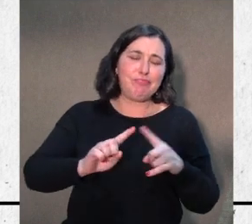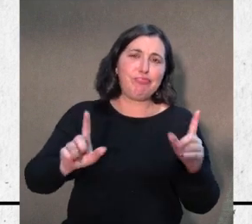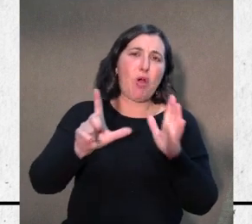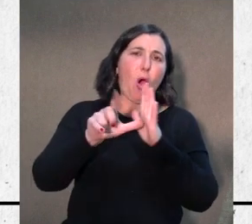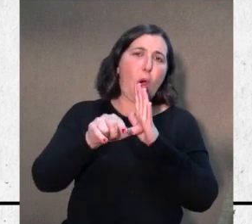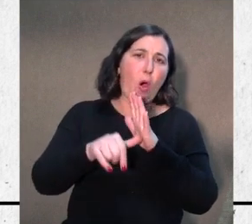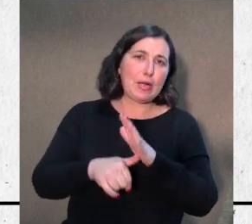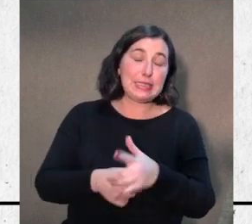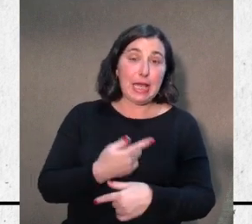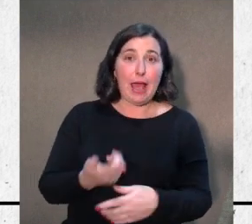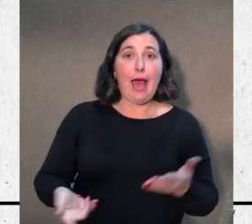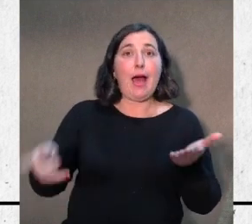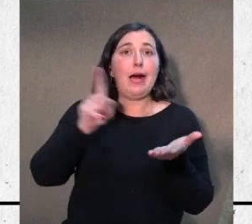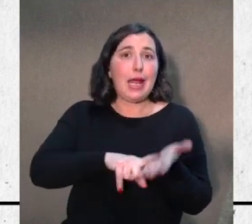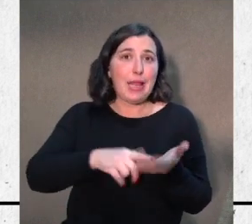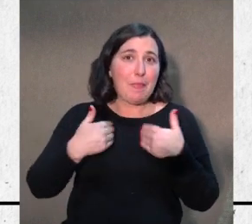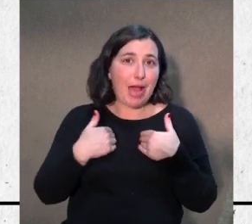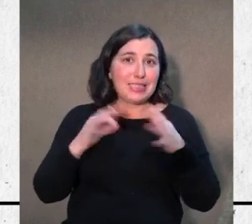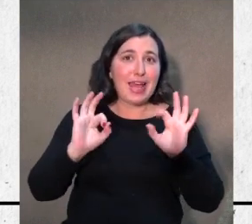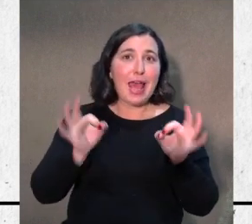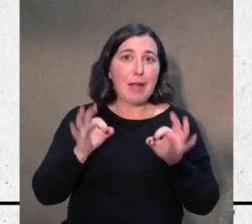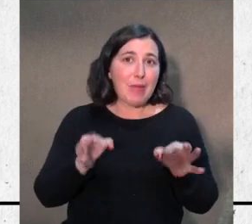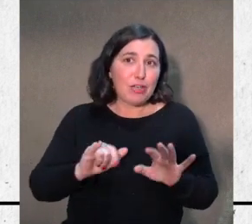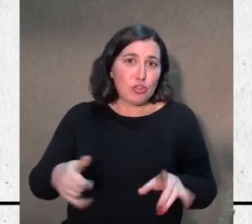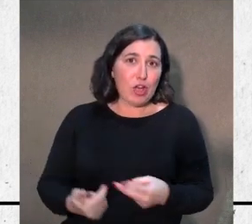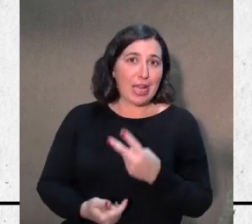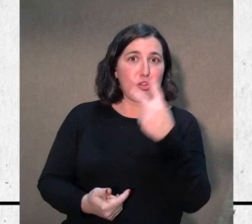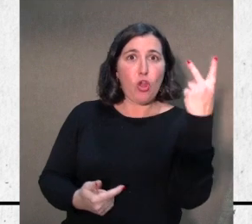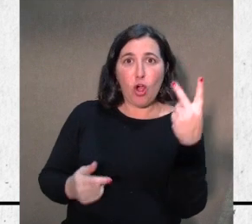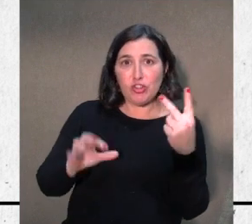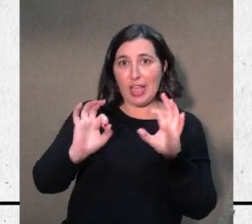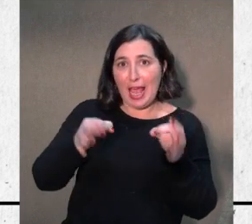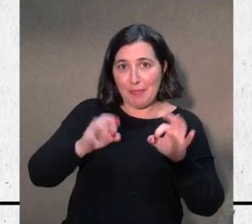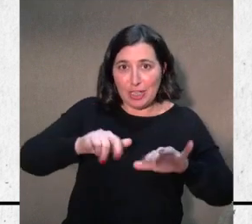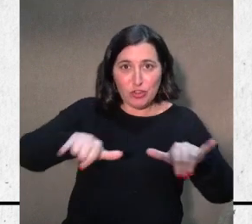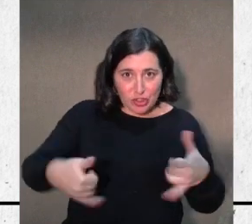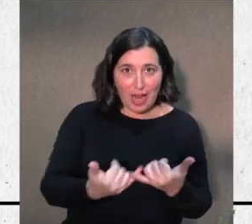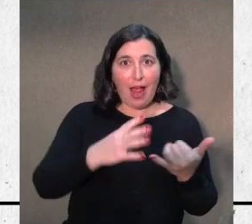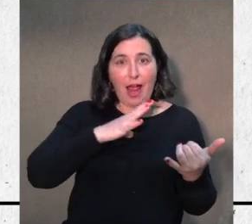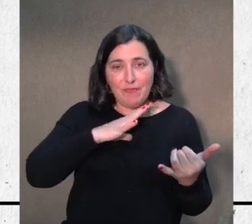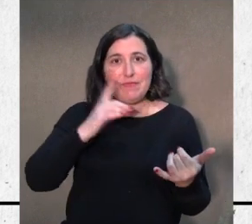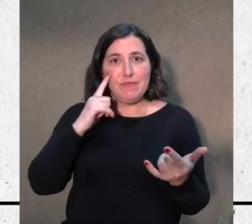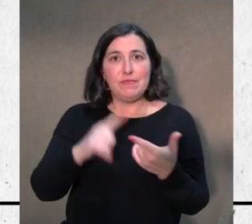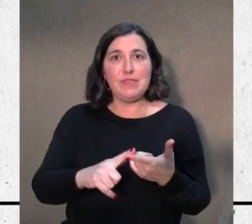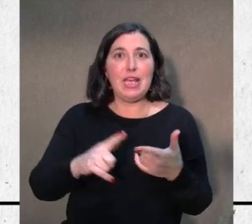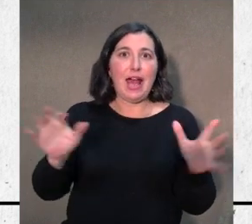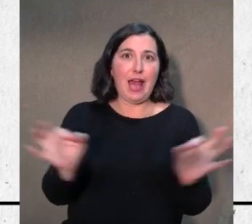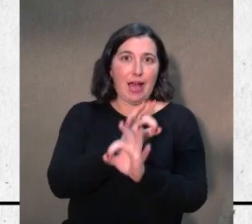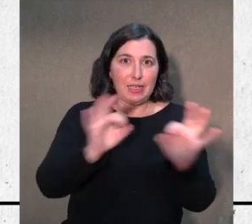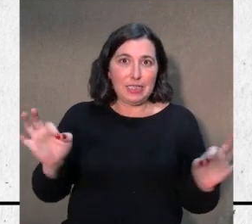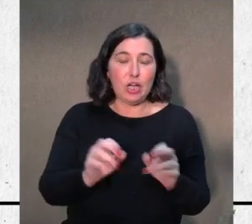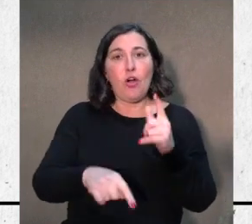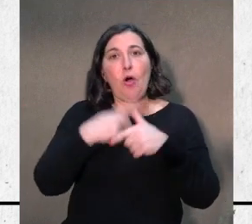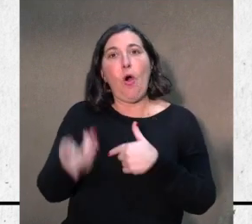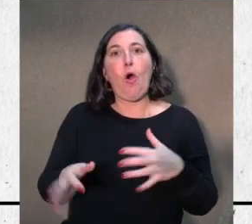con el violonchelo y uno con el violín. Después había otro que estudiaba piano,